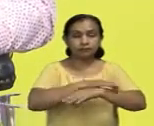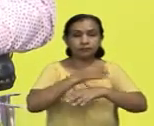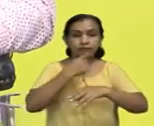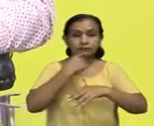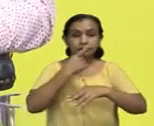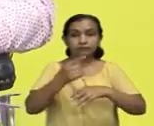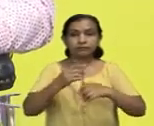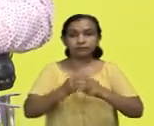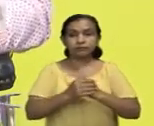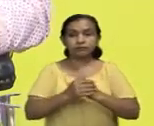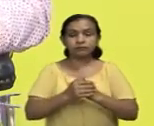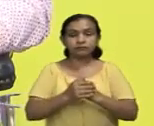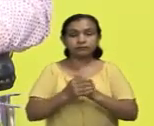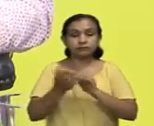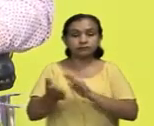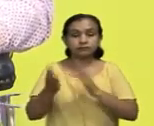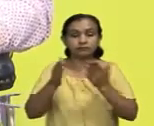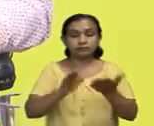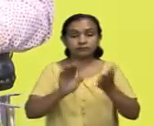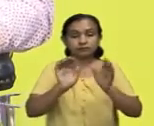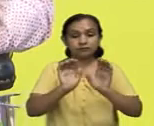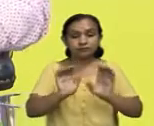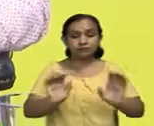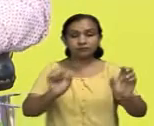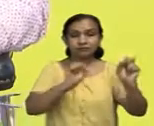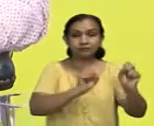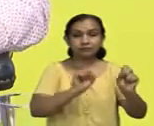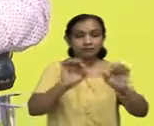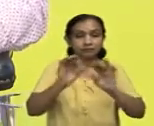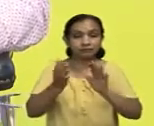indicado que han fallecido niños y niñas.